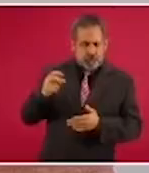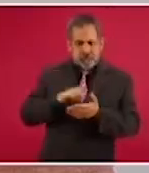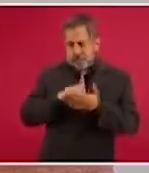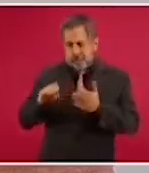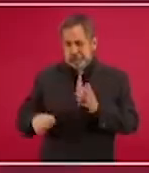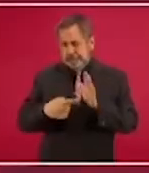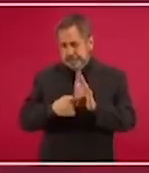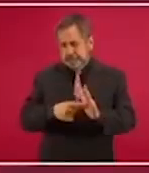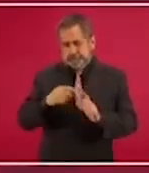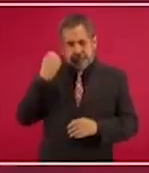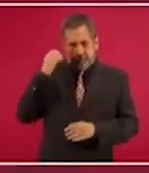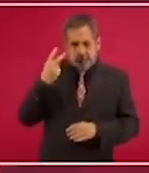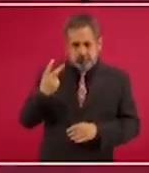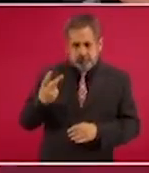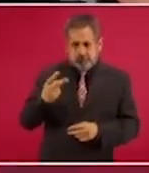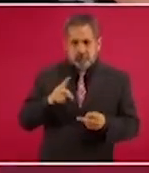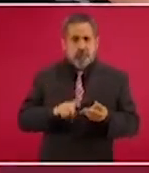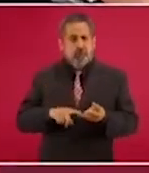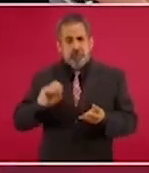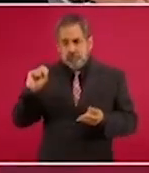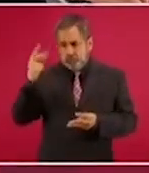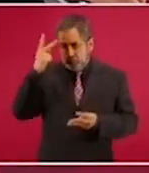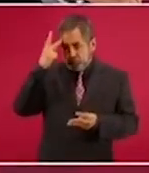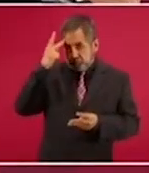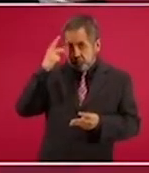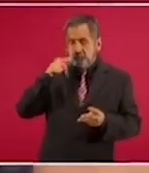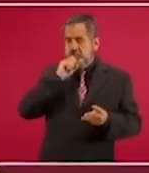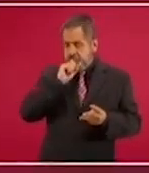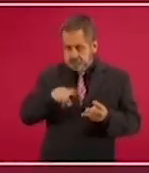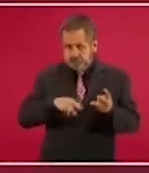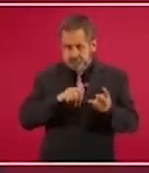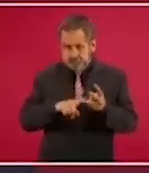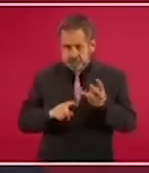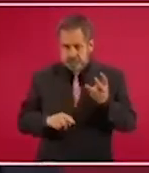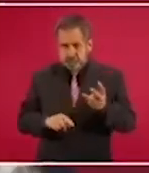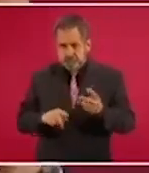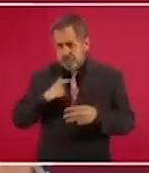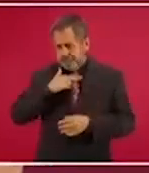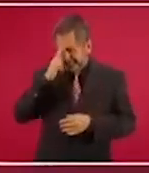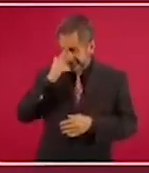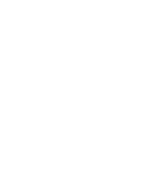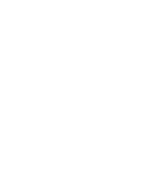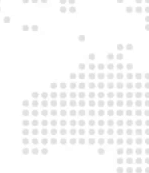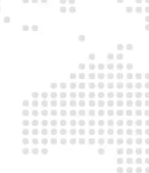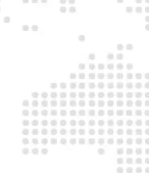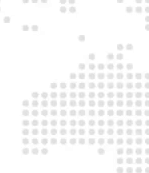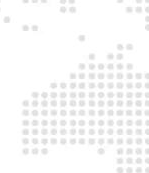un ejemplo, uno en San Luis Potosí, de los que me acuerdo.